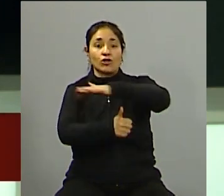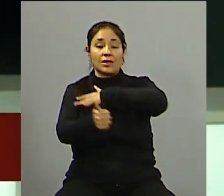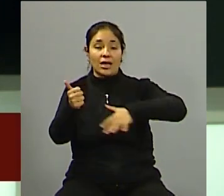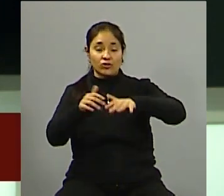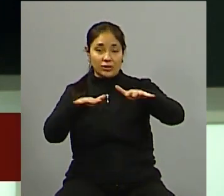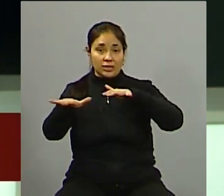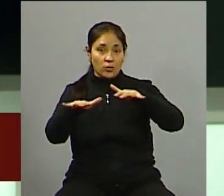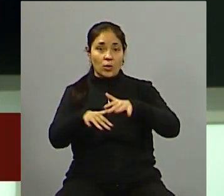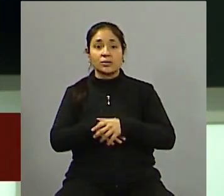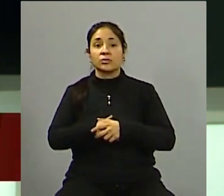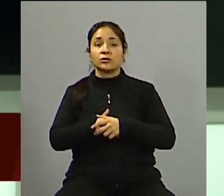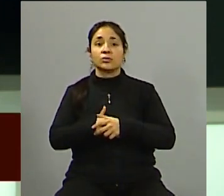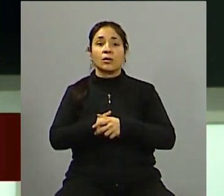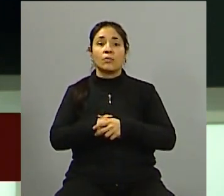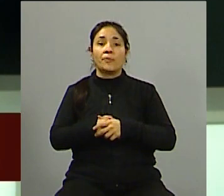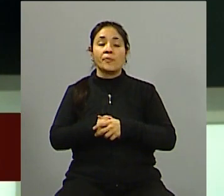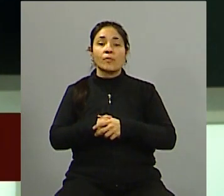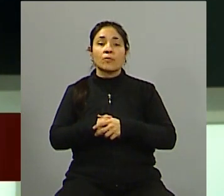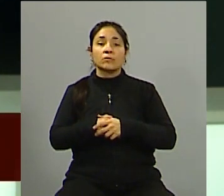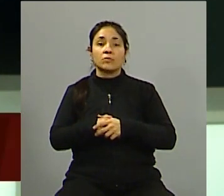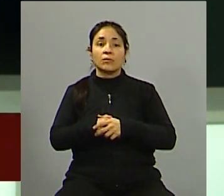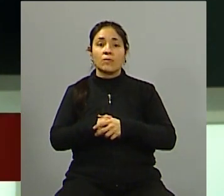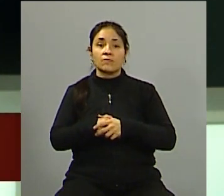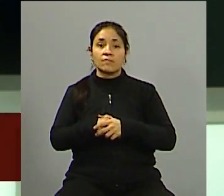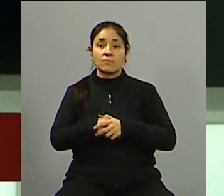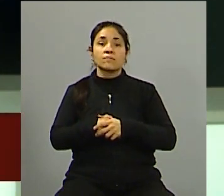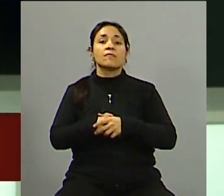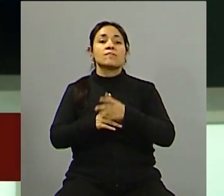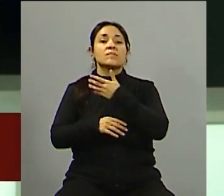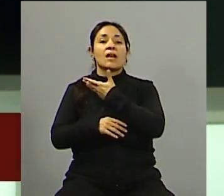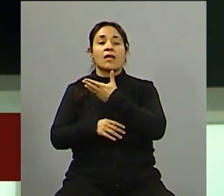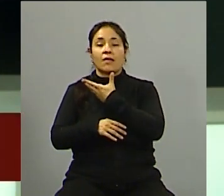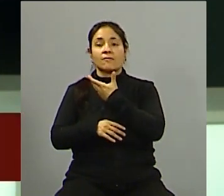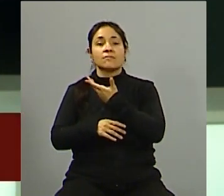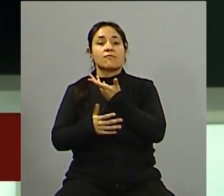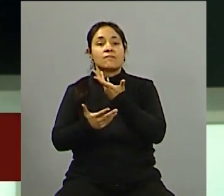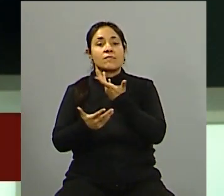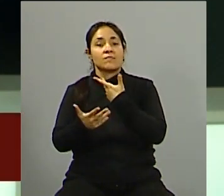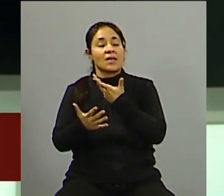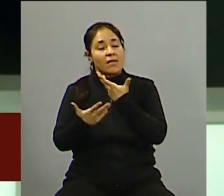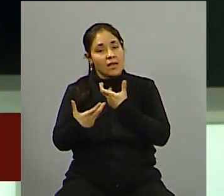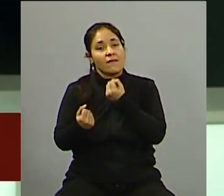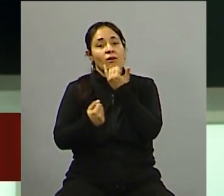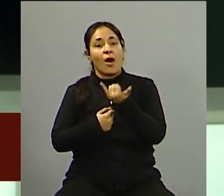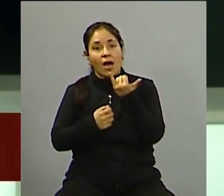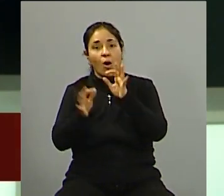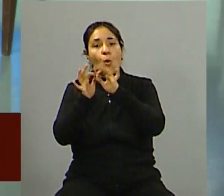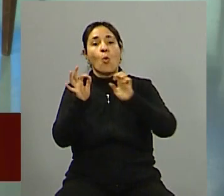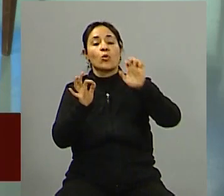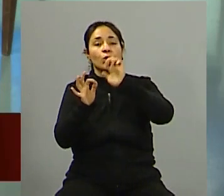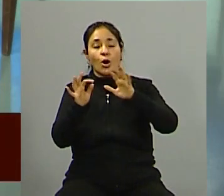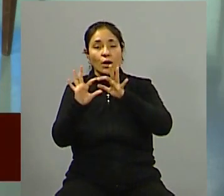termina generándose nuevos desafíos para la Unión Europea, porque la Unión Europea en este momento no está pudiendo